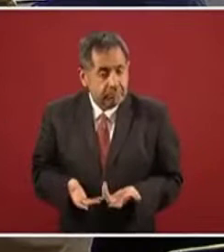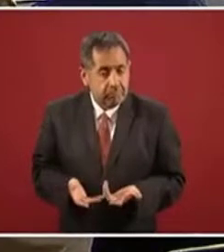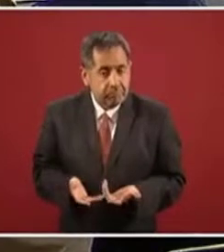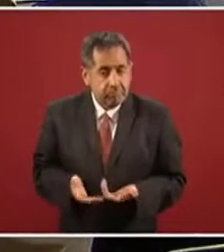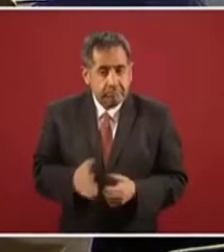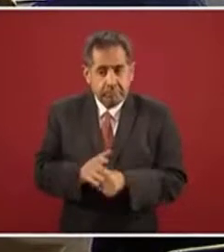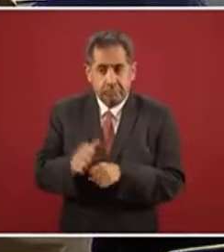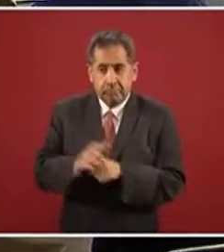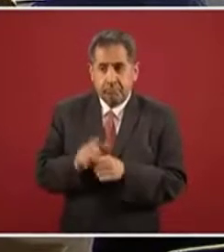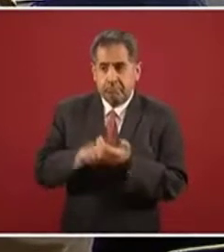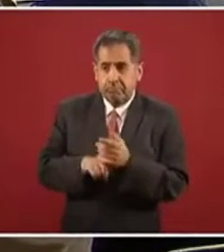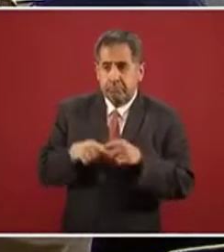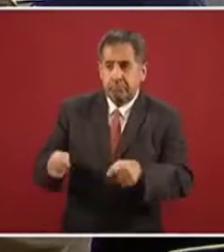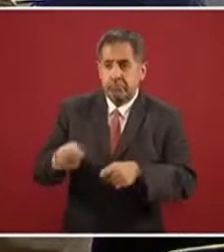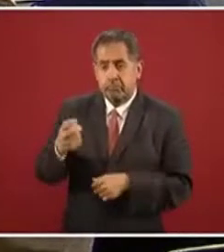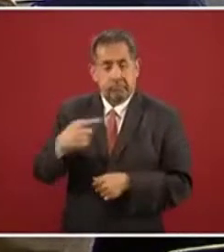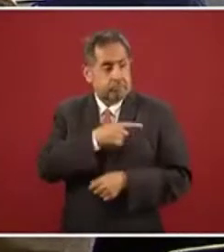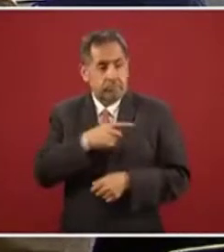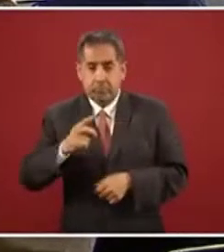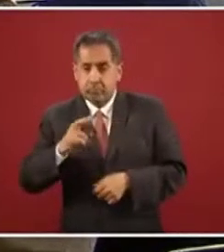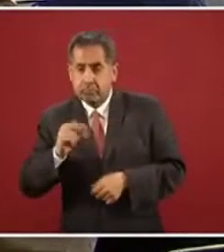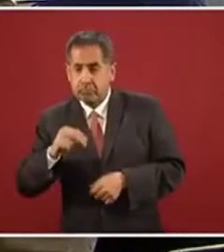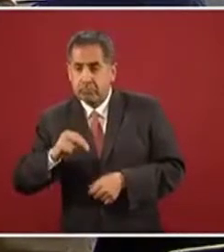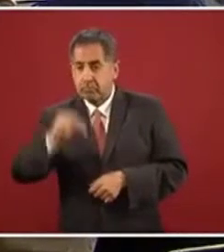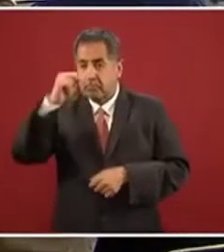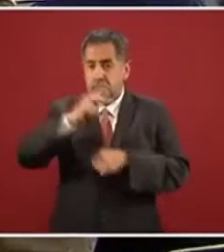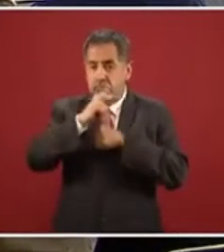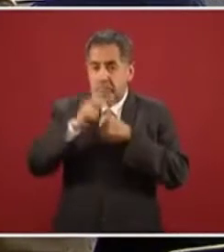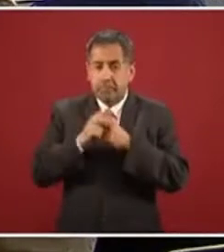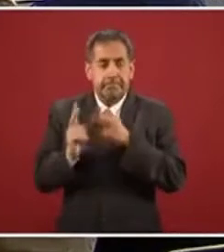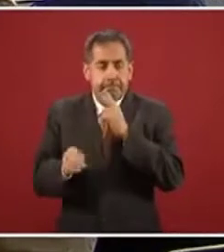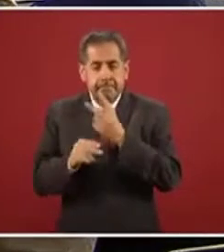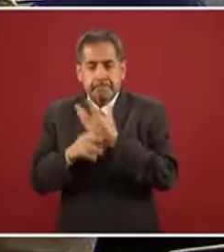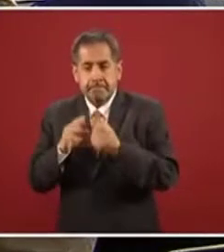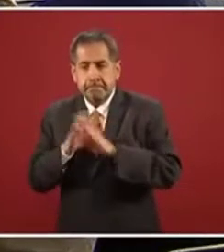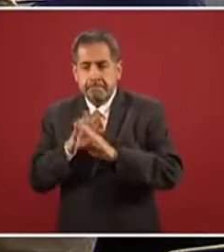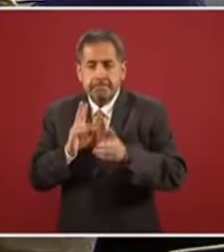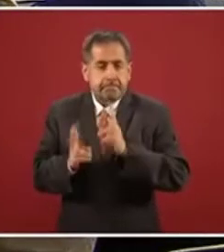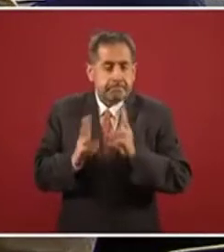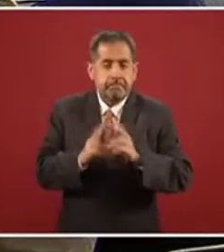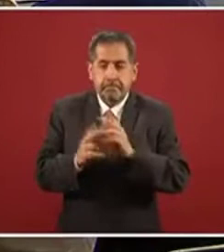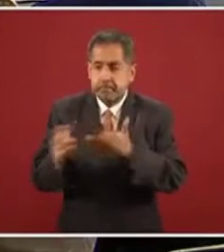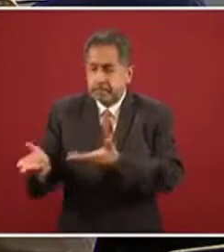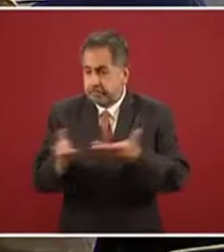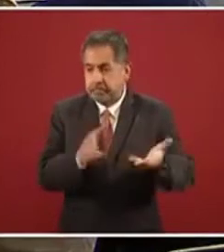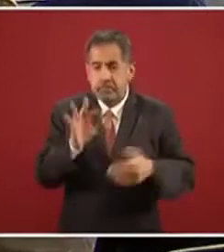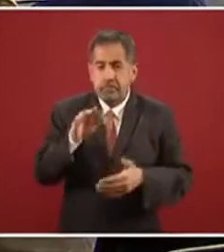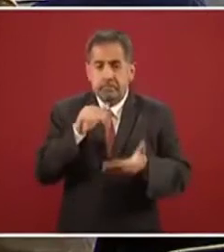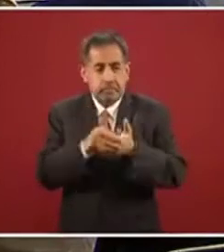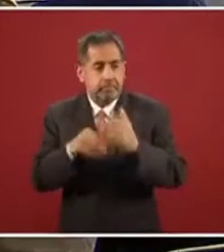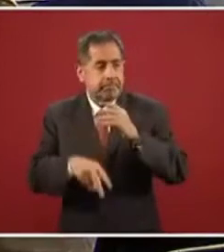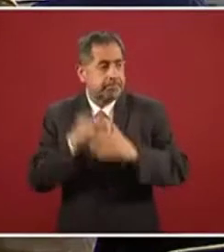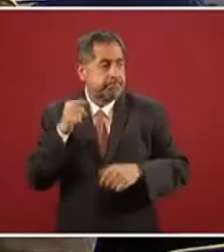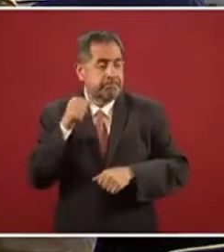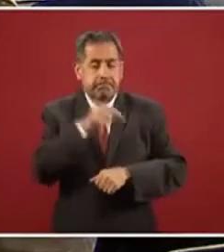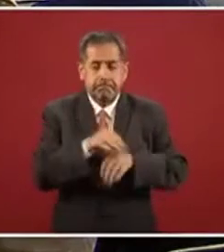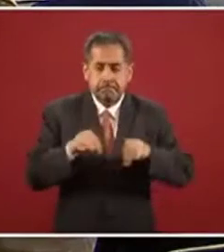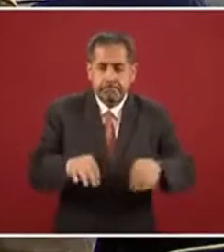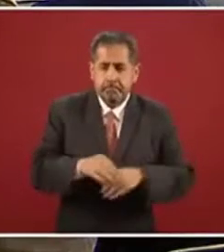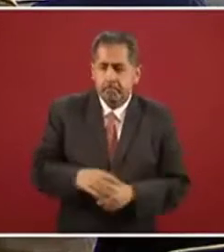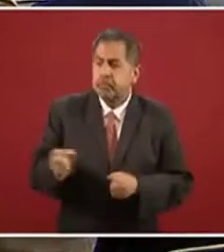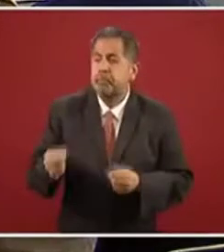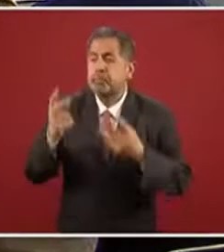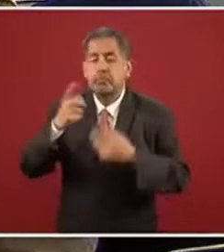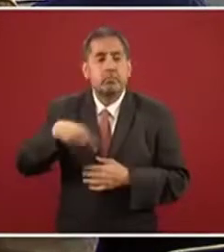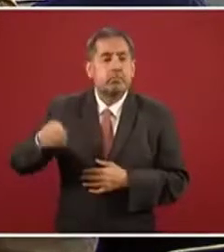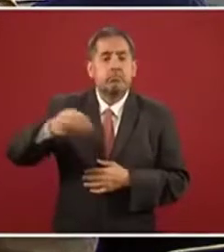Horacio Duarte se la pasa en el norte del país hablando con migrantes para decirles, oigan, hay 40 mil vacantes. ¿Sabes cuántos han